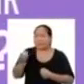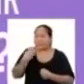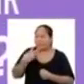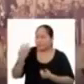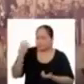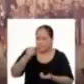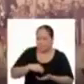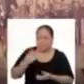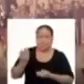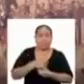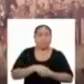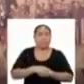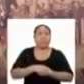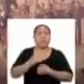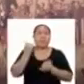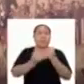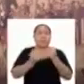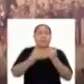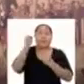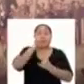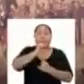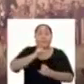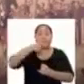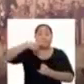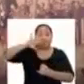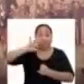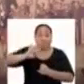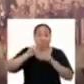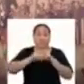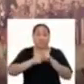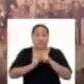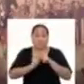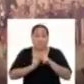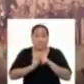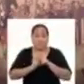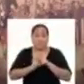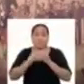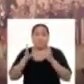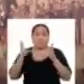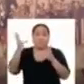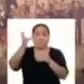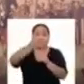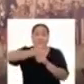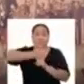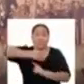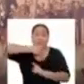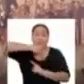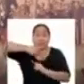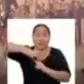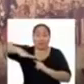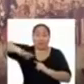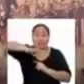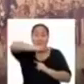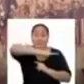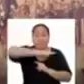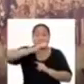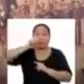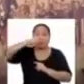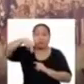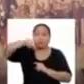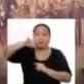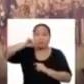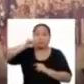algo más? A fines del siglo XIX se inició la llamada Conquista del Desierto, donde integró